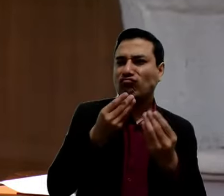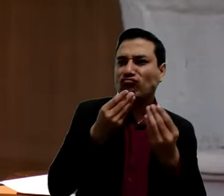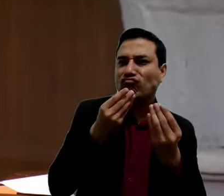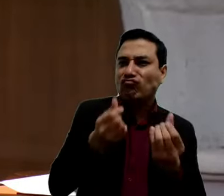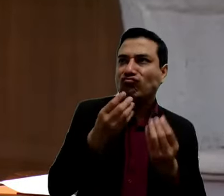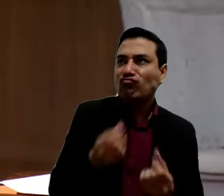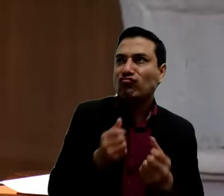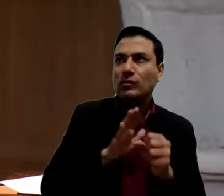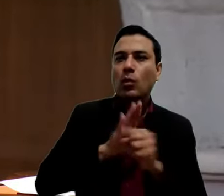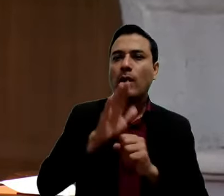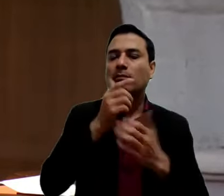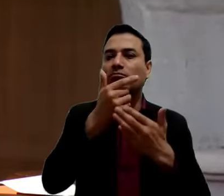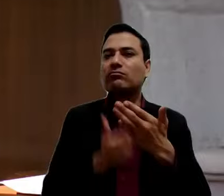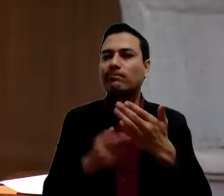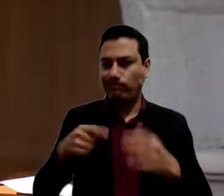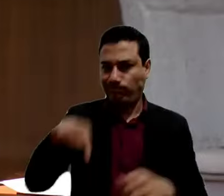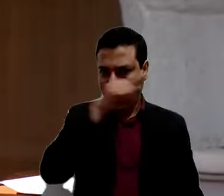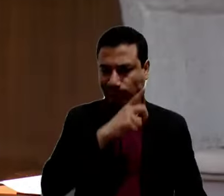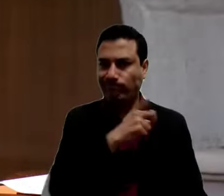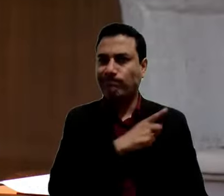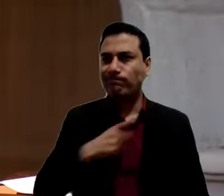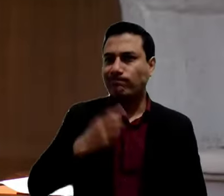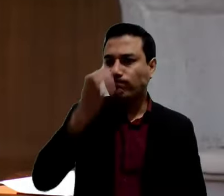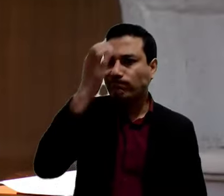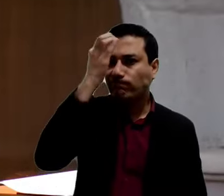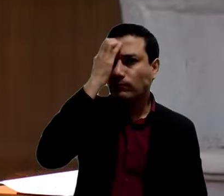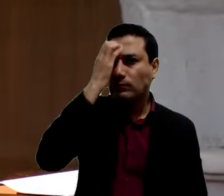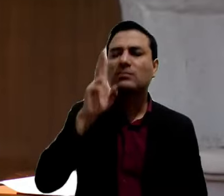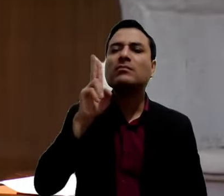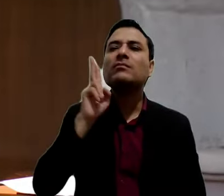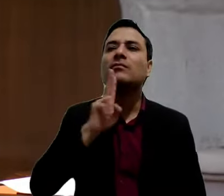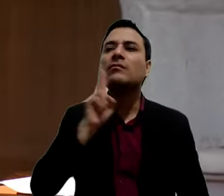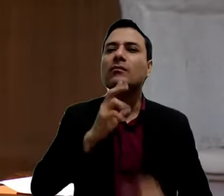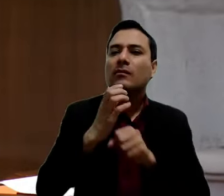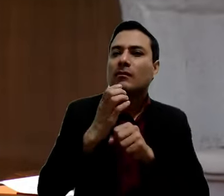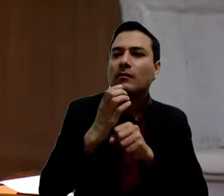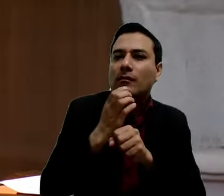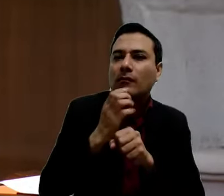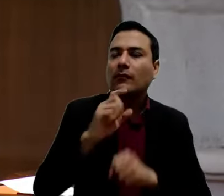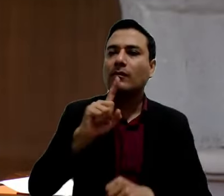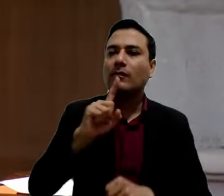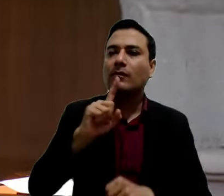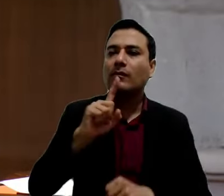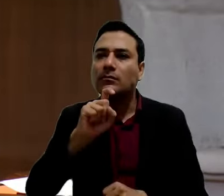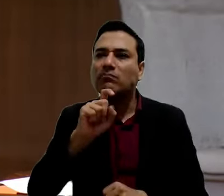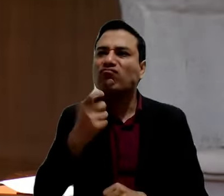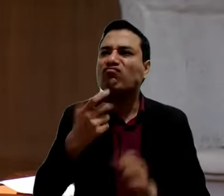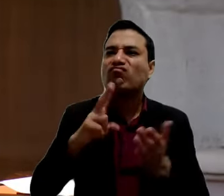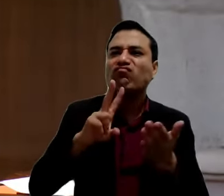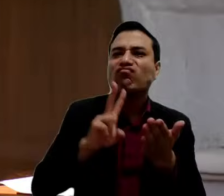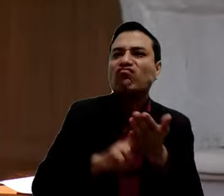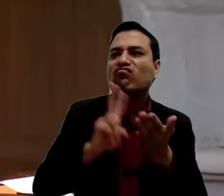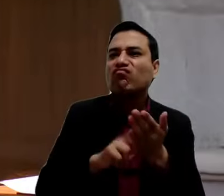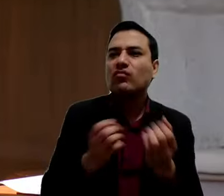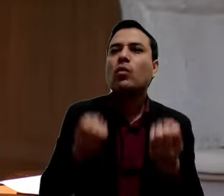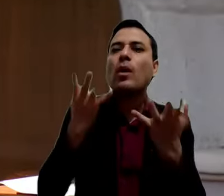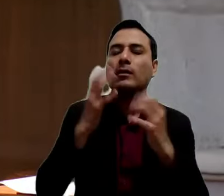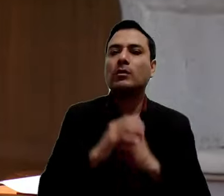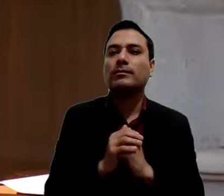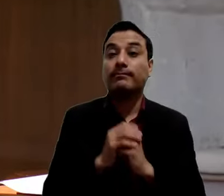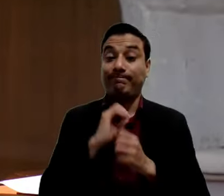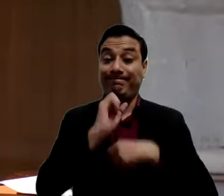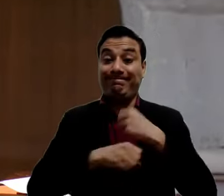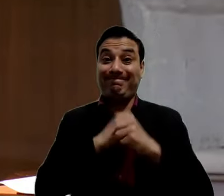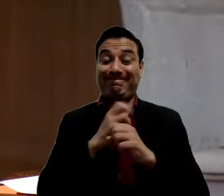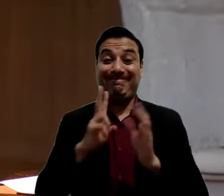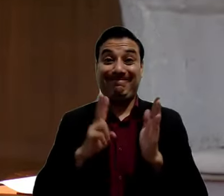todas y todos tengamos conocimiento de cuánto nos cuesta un café o un vaso de agua en el congreso el cual para este